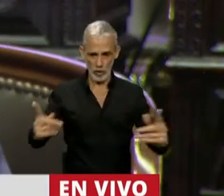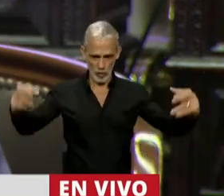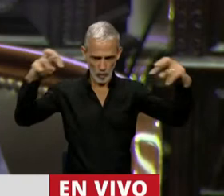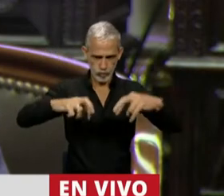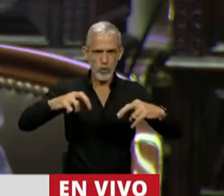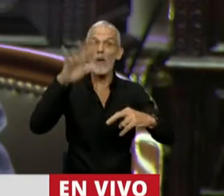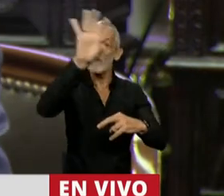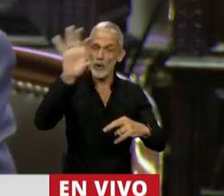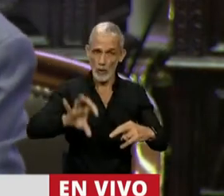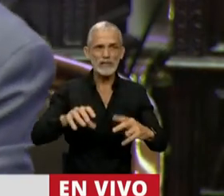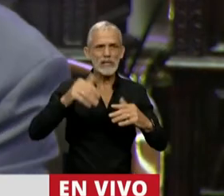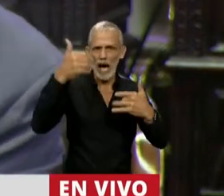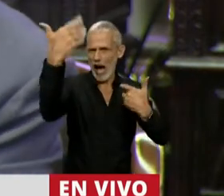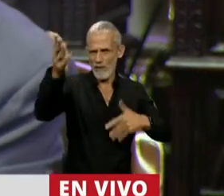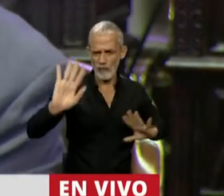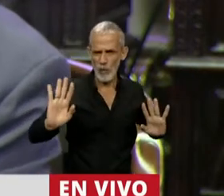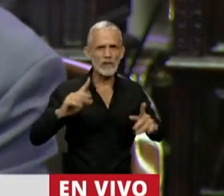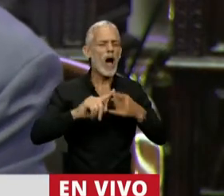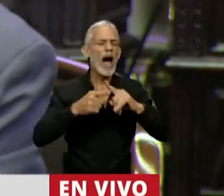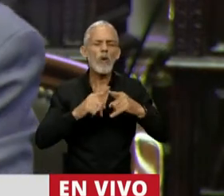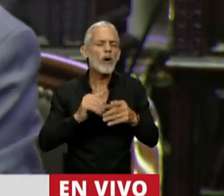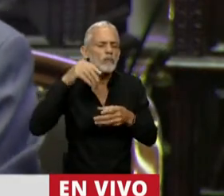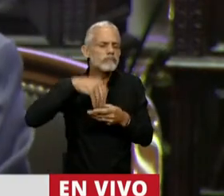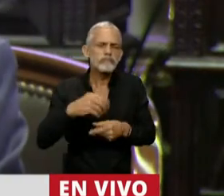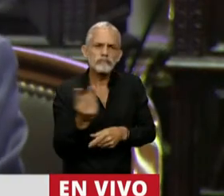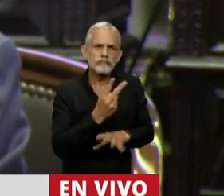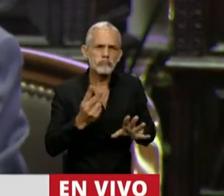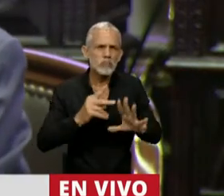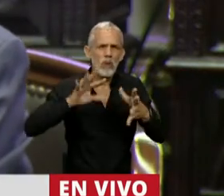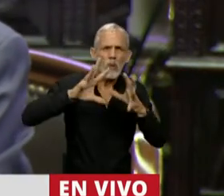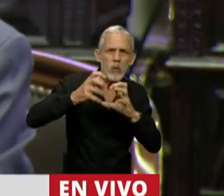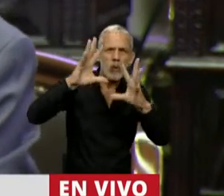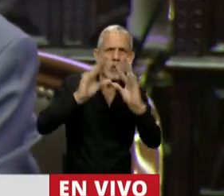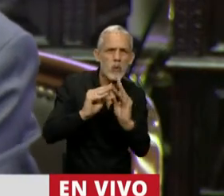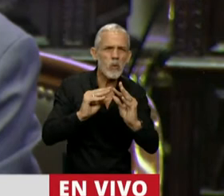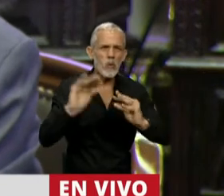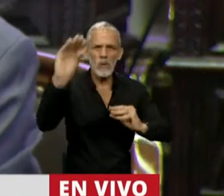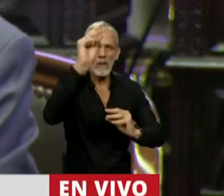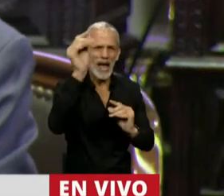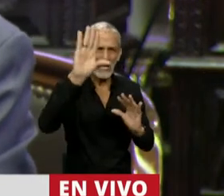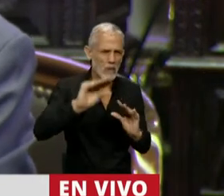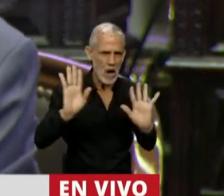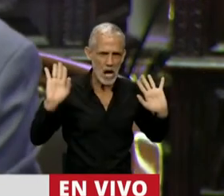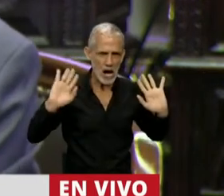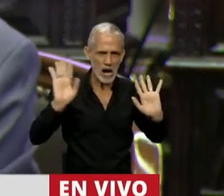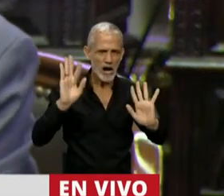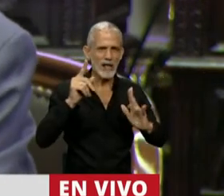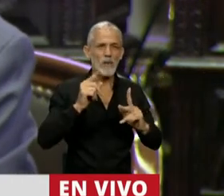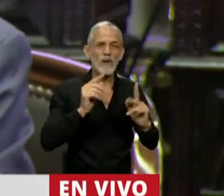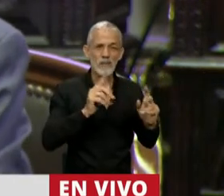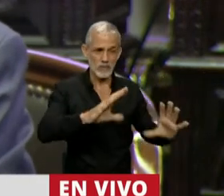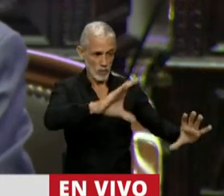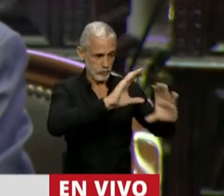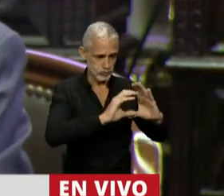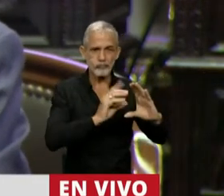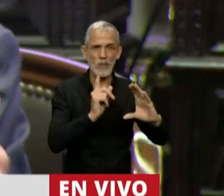resto de las provincias quedan al margen, porque esto, como ya se ha explicado, no afecta a las provincias debido a que sale